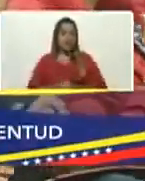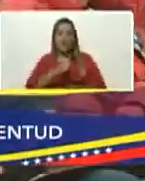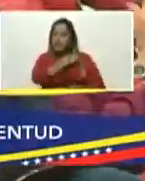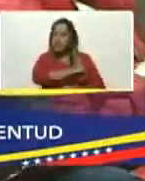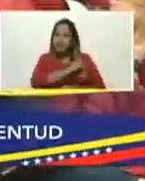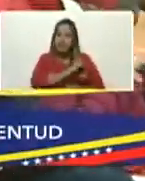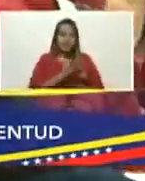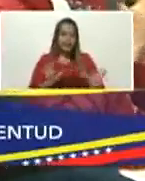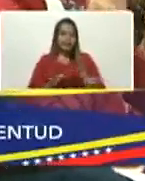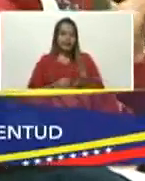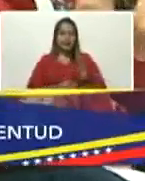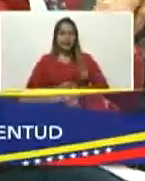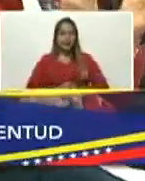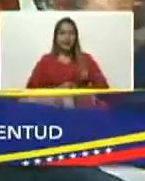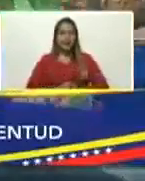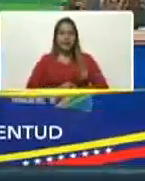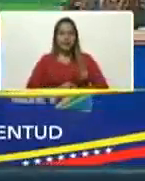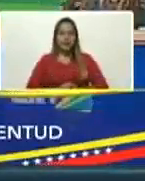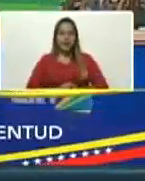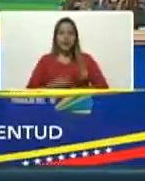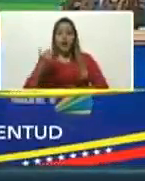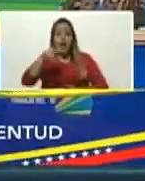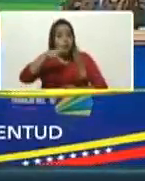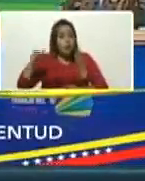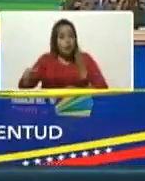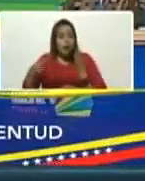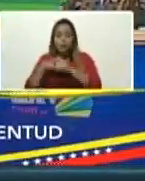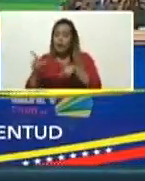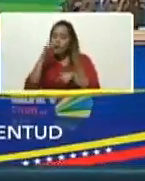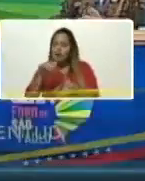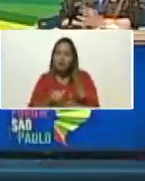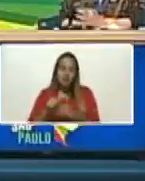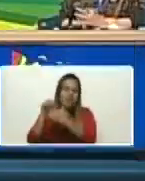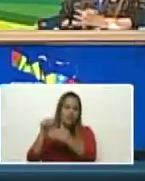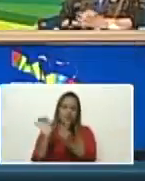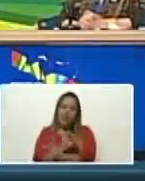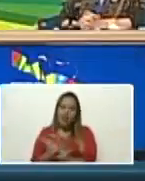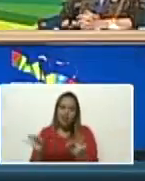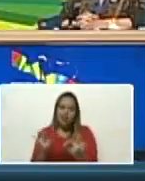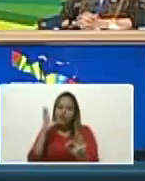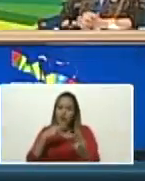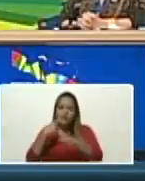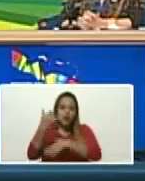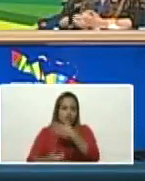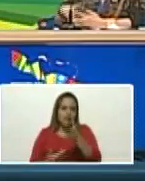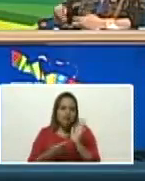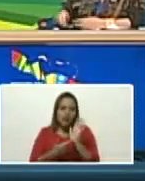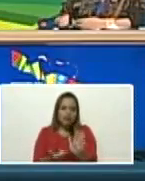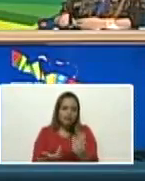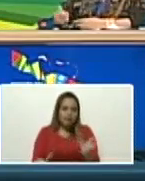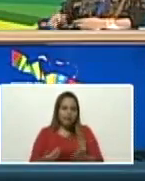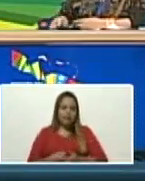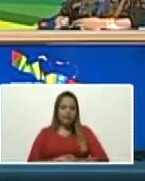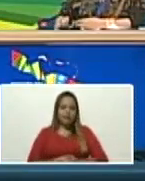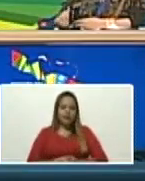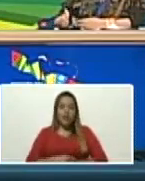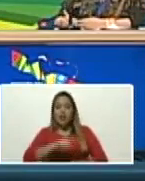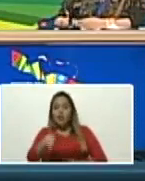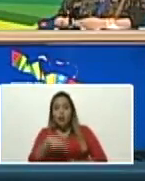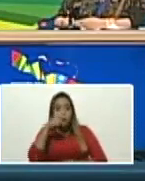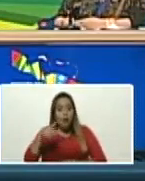lamentablemente, donde hubo pueblo pero no hubo vanguardia, no hubo liderazgo, no hubo proyecto. Y al final el pueblo